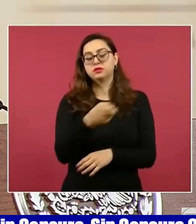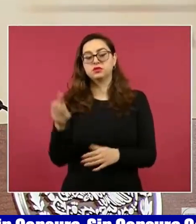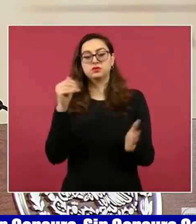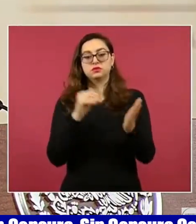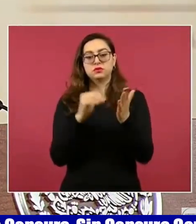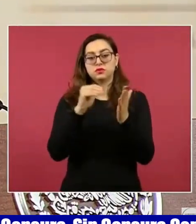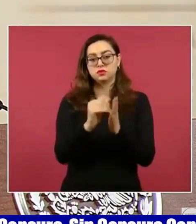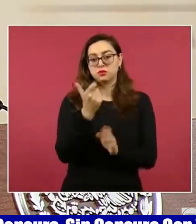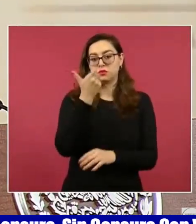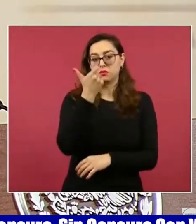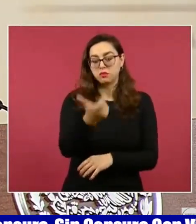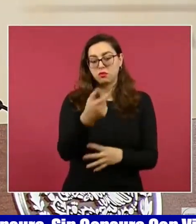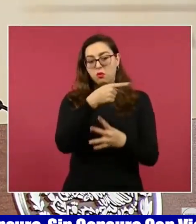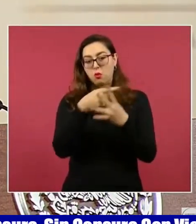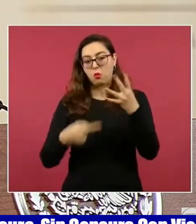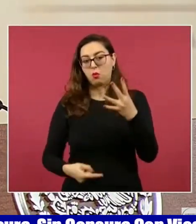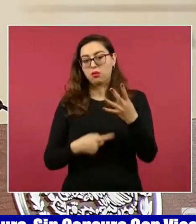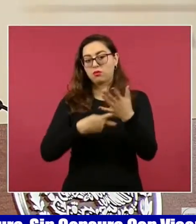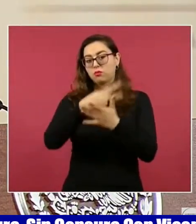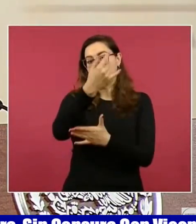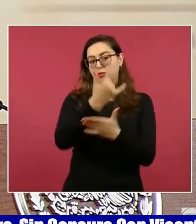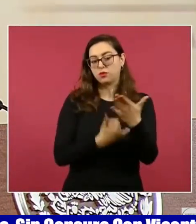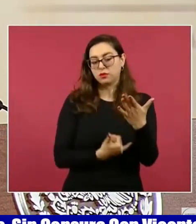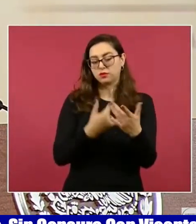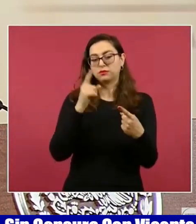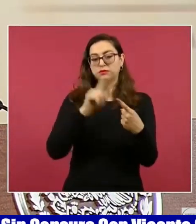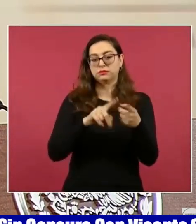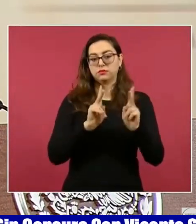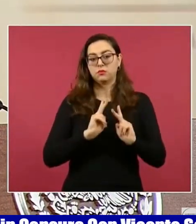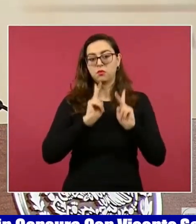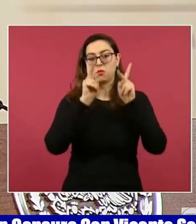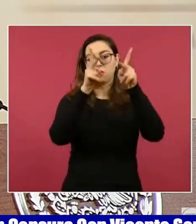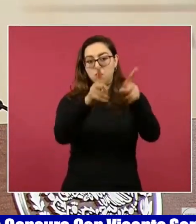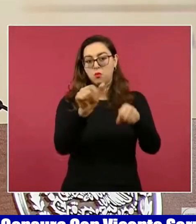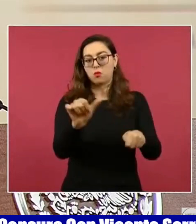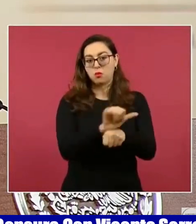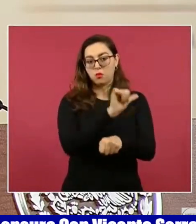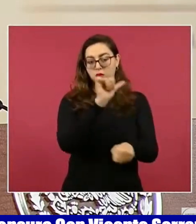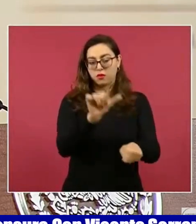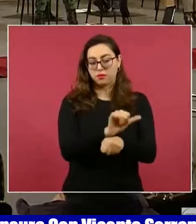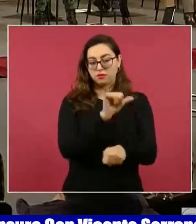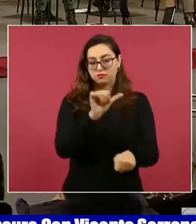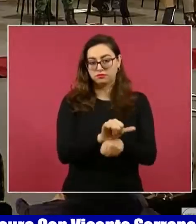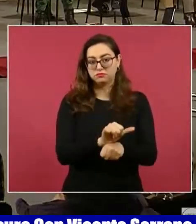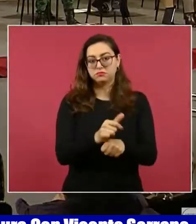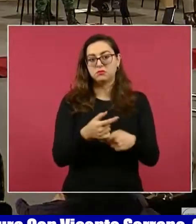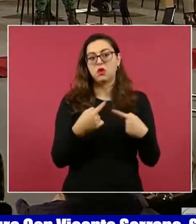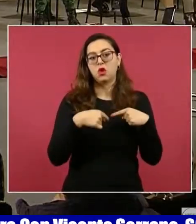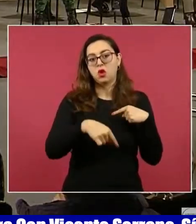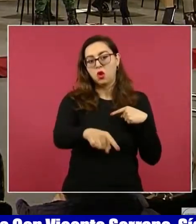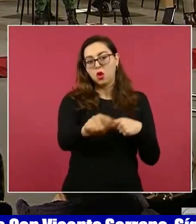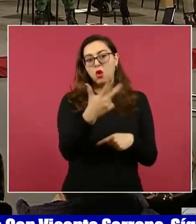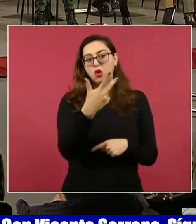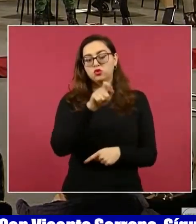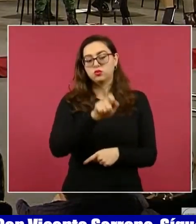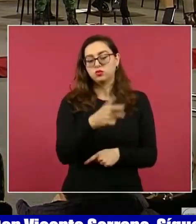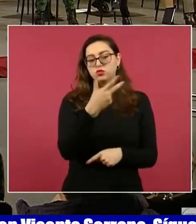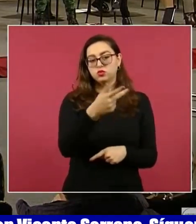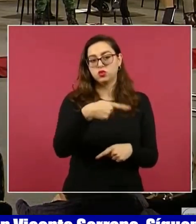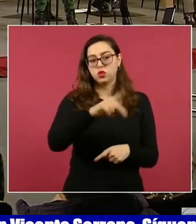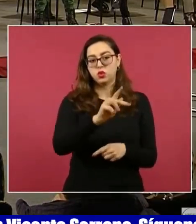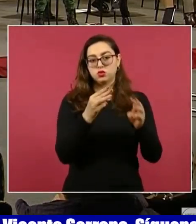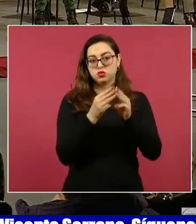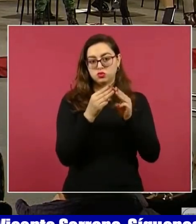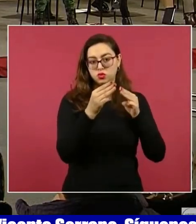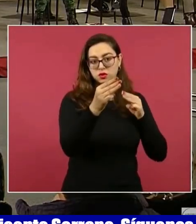pesos. Consiste en 4 proyectos, el puente vehicular Nichupté, que es de una longitud de 8.8 kilómetros, la